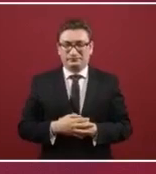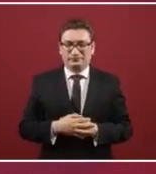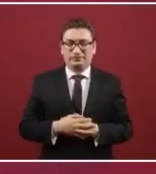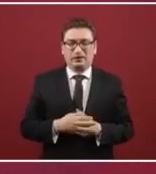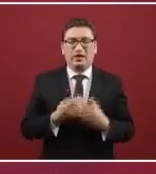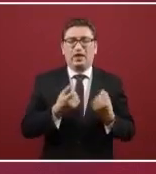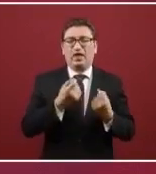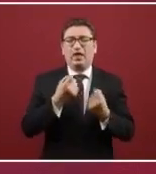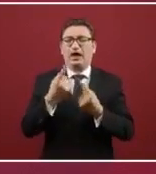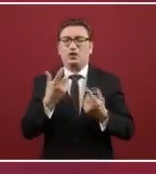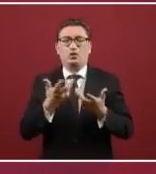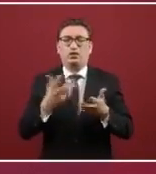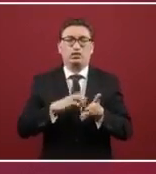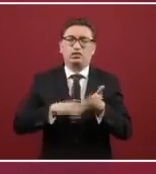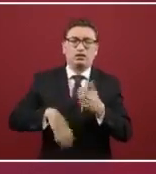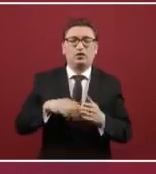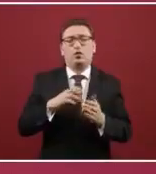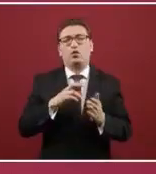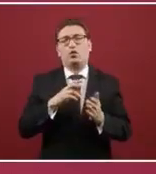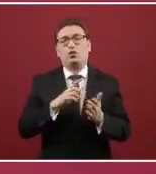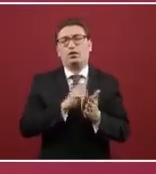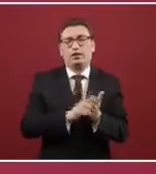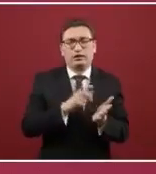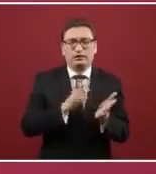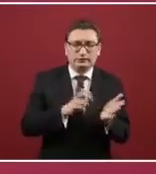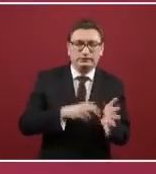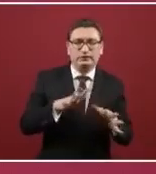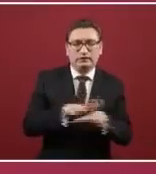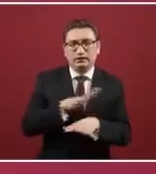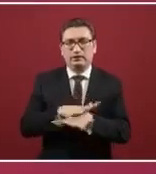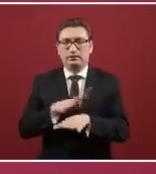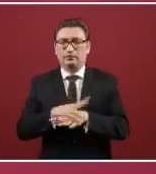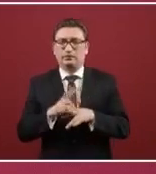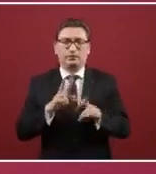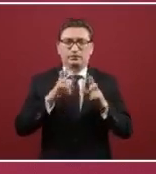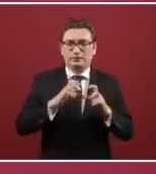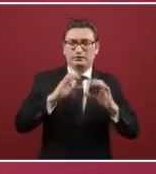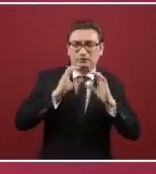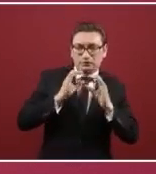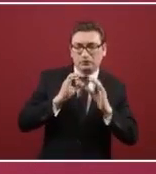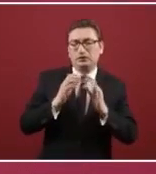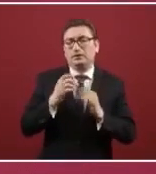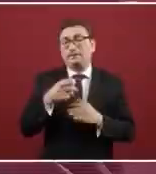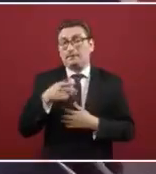han omitido, han habido reformas a las comunicaciones, pero